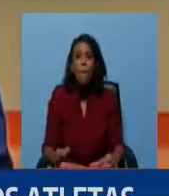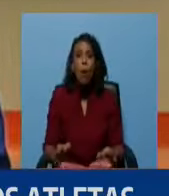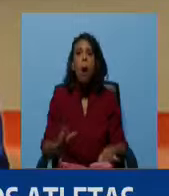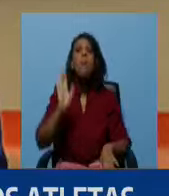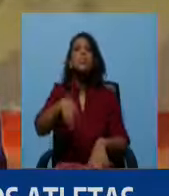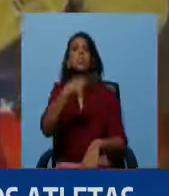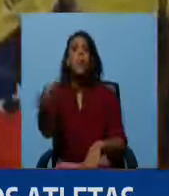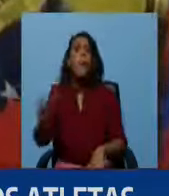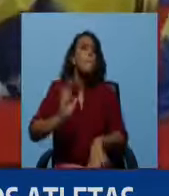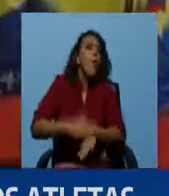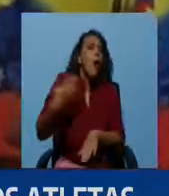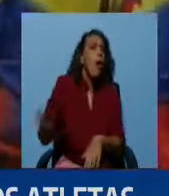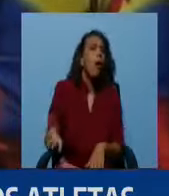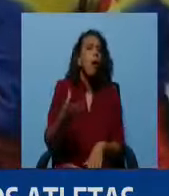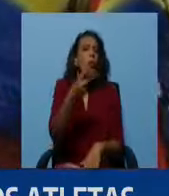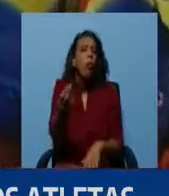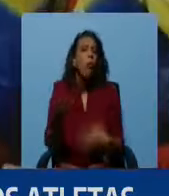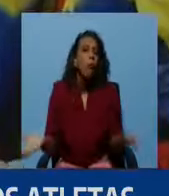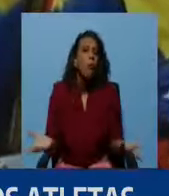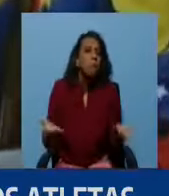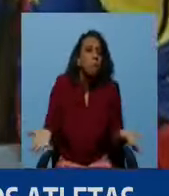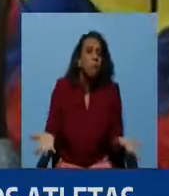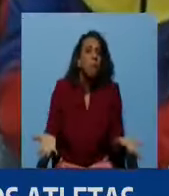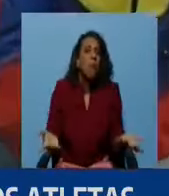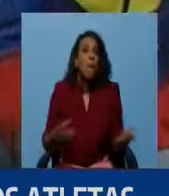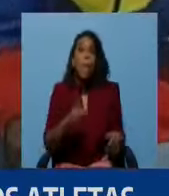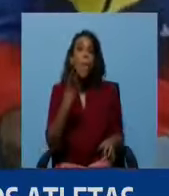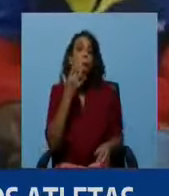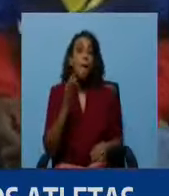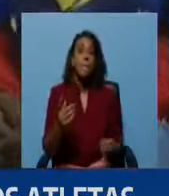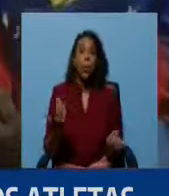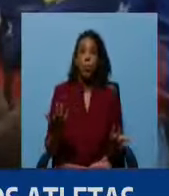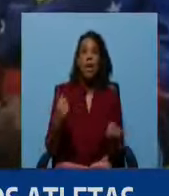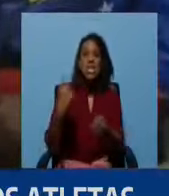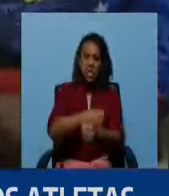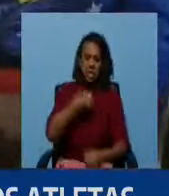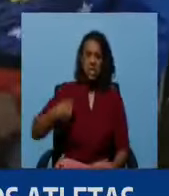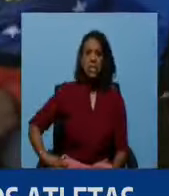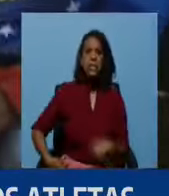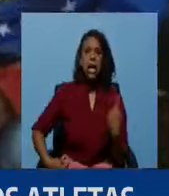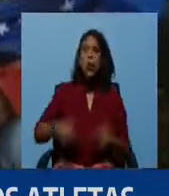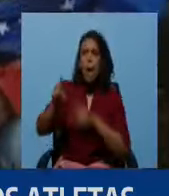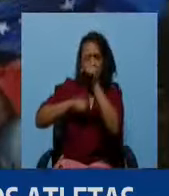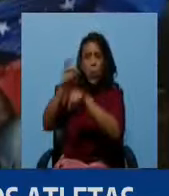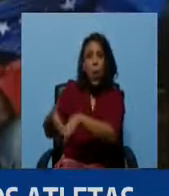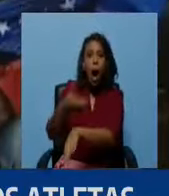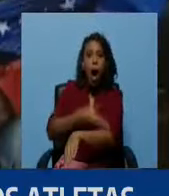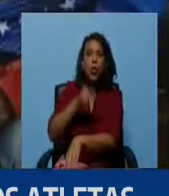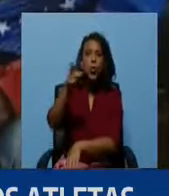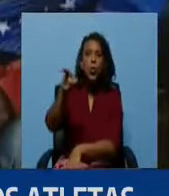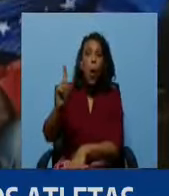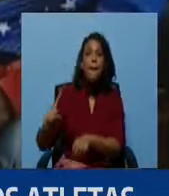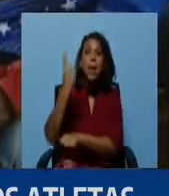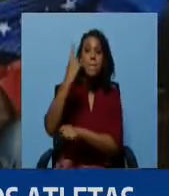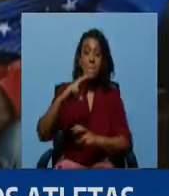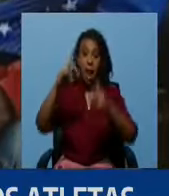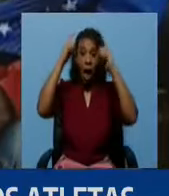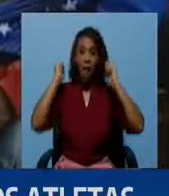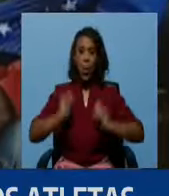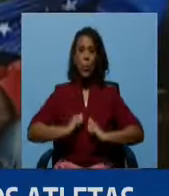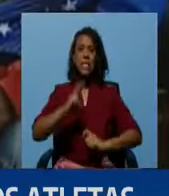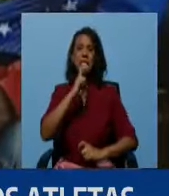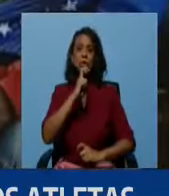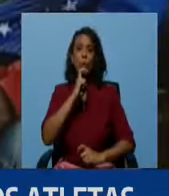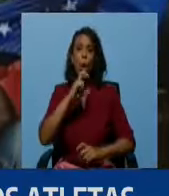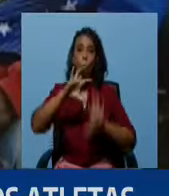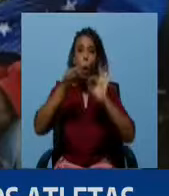no? Por ejemplo, nuestra hermana China. Yo estaba preguntando, ¿cuándo obtuvo la primera medalla de oro china